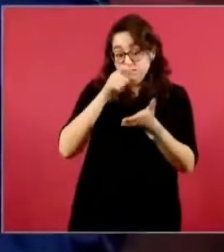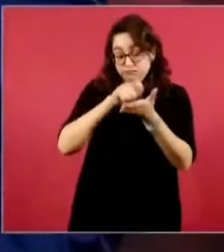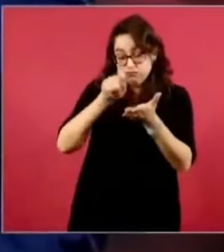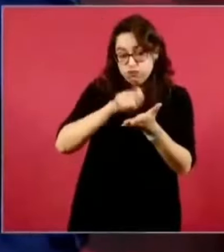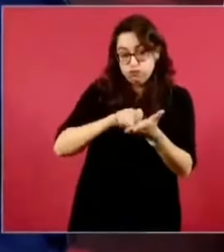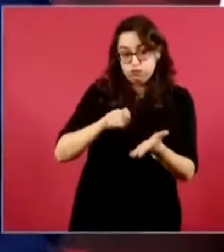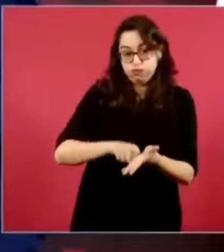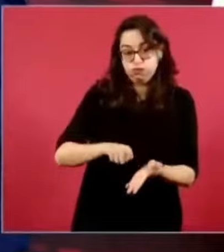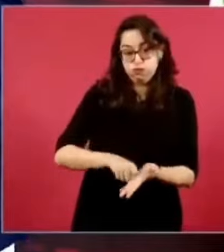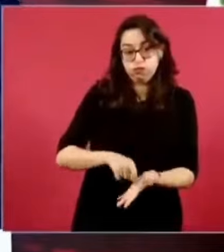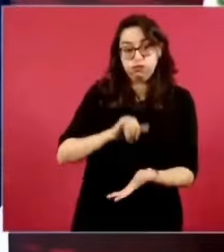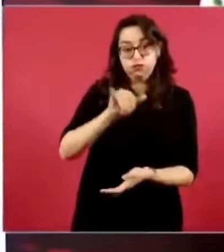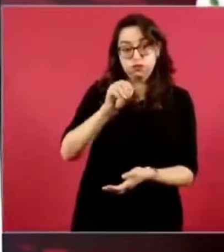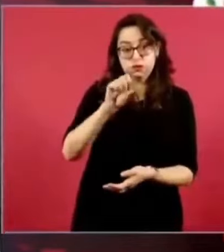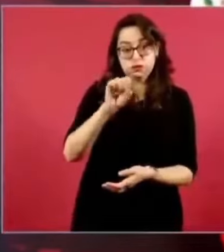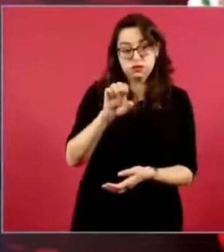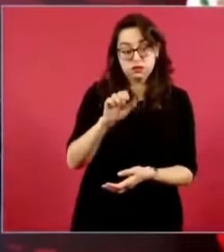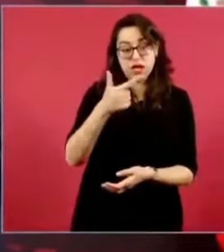es